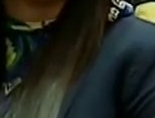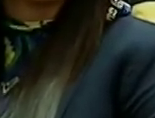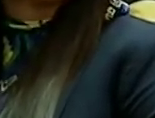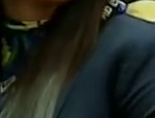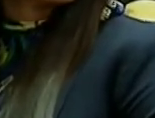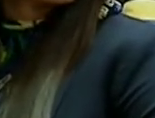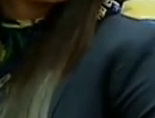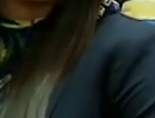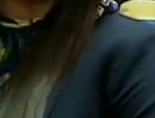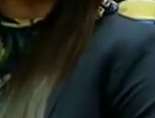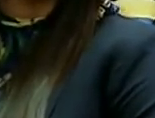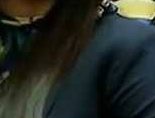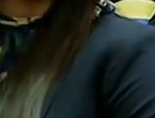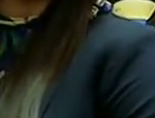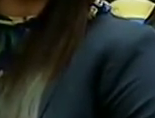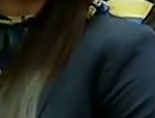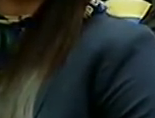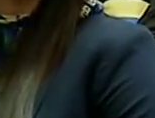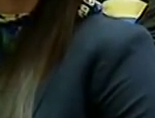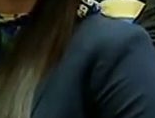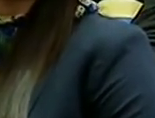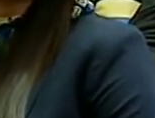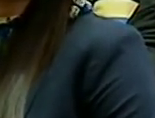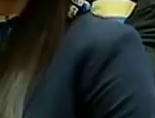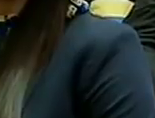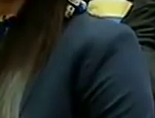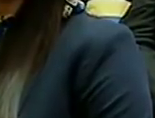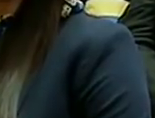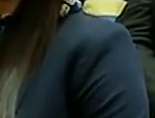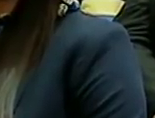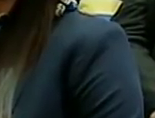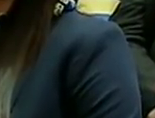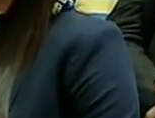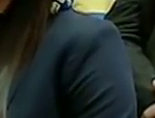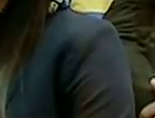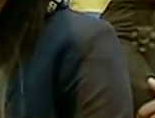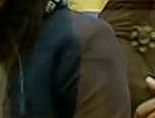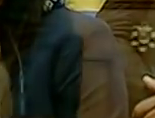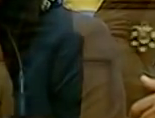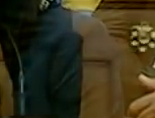al menos 2 años. Eso puede seguir. Eso puede seguir, pues.